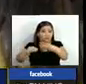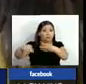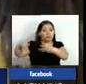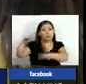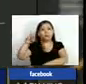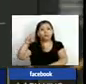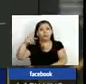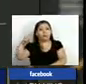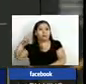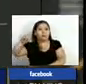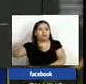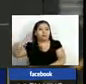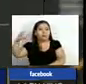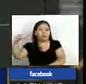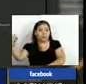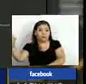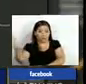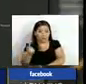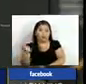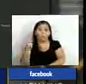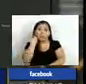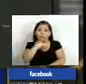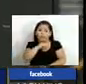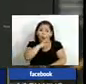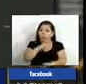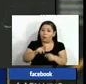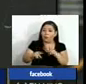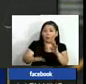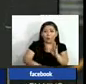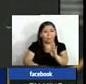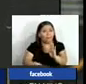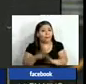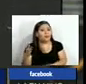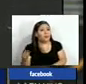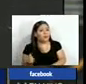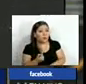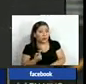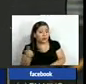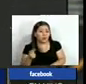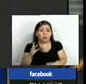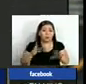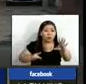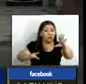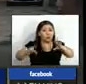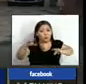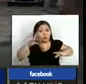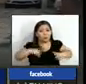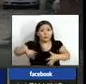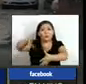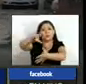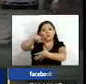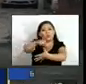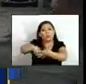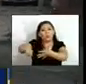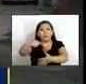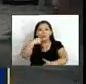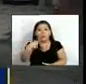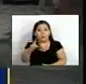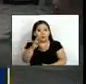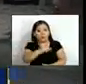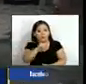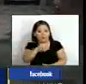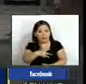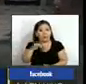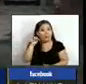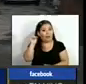200.000 casos. Sin embargo, el país que tiene ahora la más alta tasa de crecimiento de contagios en América Latina es Chile.